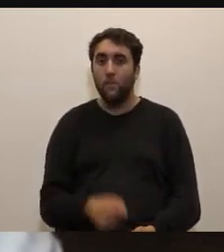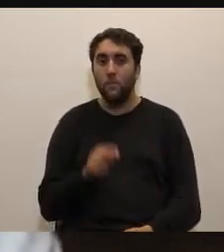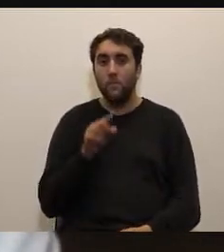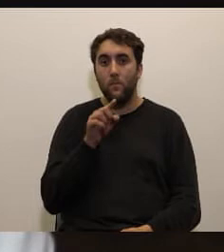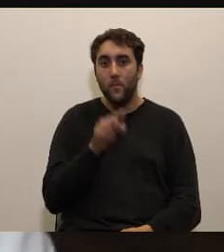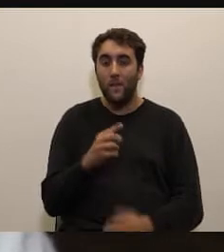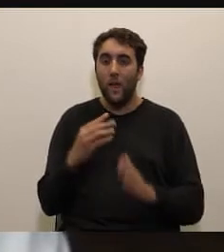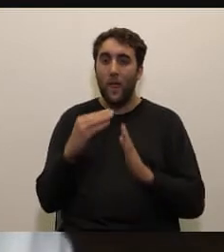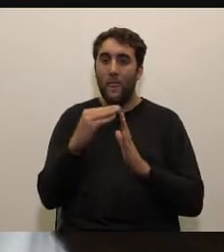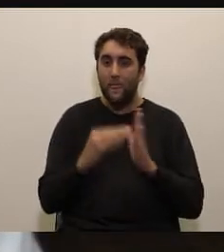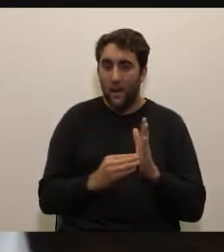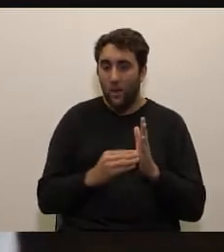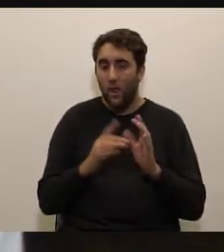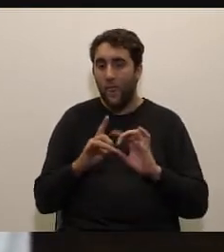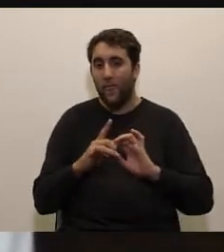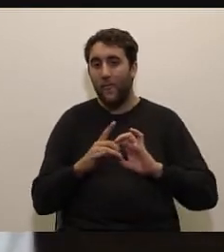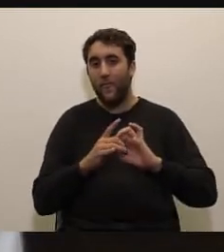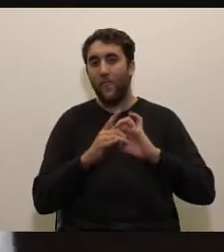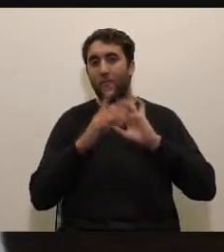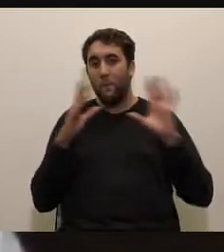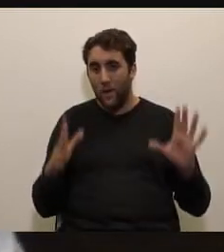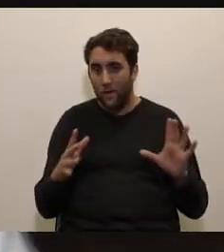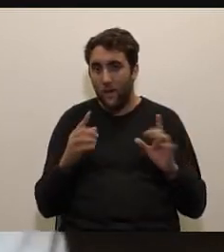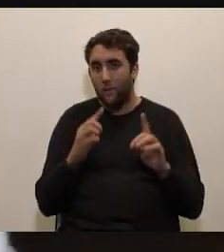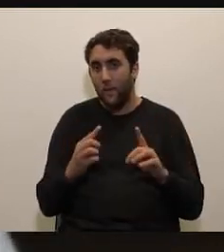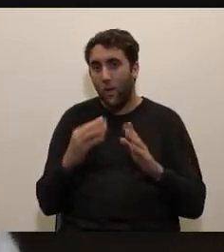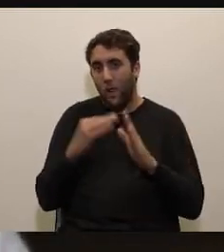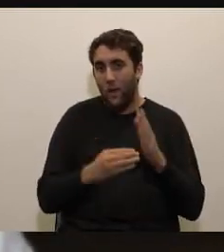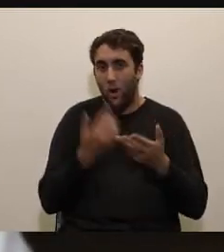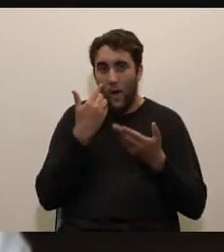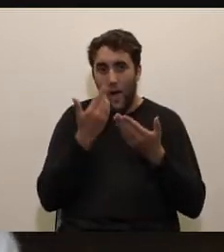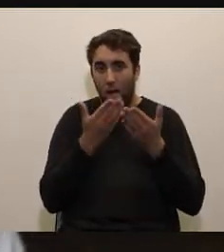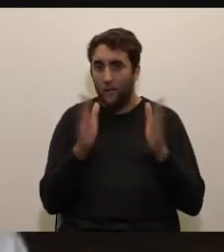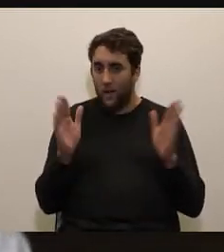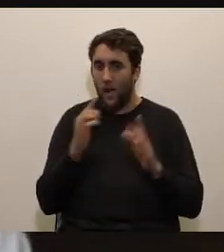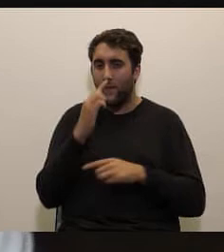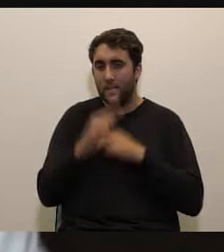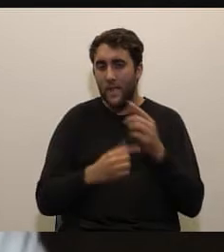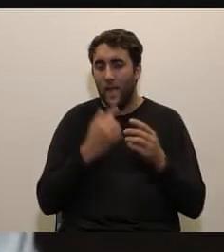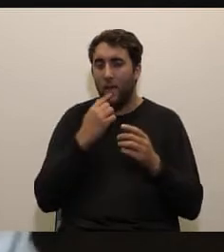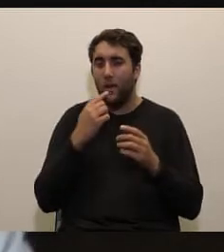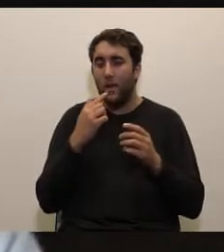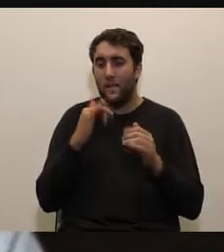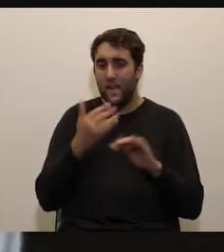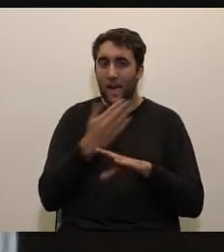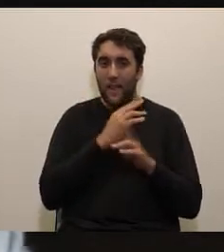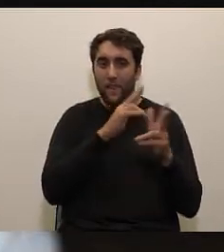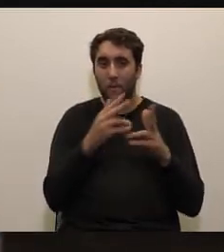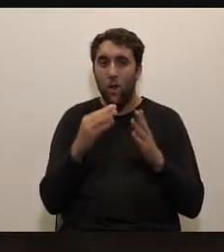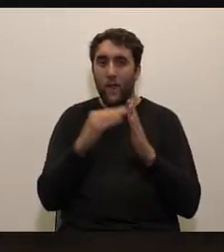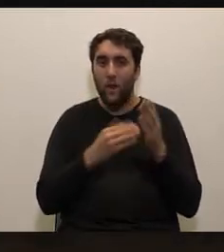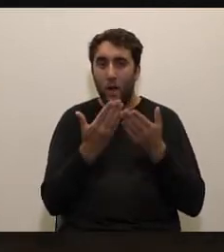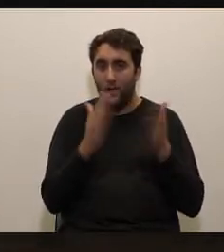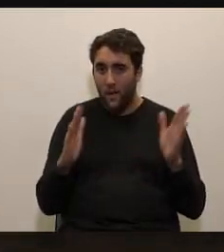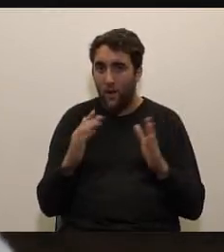ver con que los datos estén disponibles como datos abiertos. Esto lo mencionamos un par de veces, pero no profundizamos nunca. Significa que todo el esfuerzo que yo